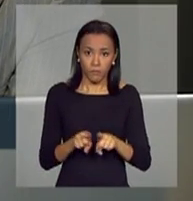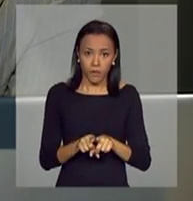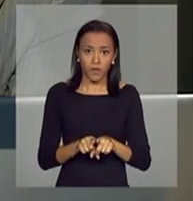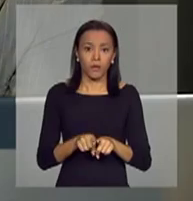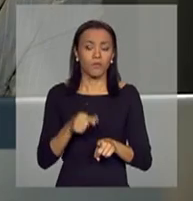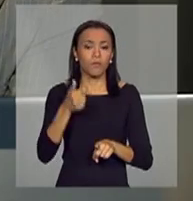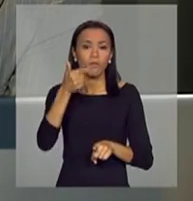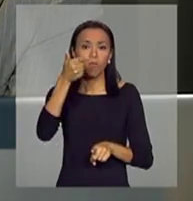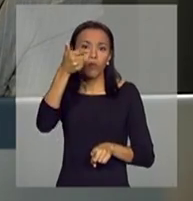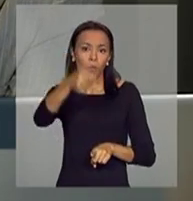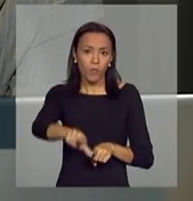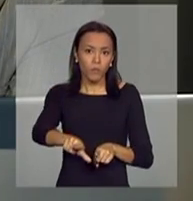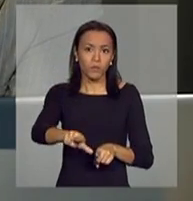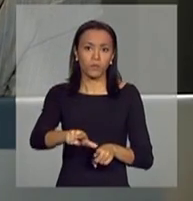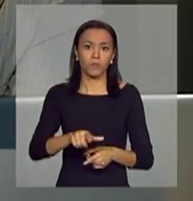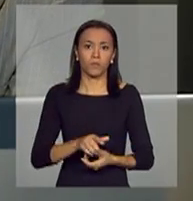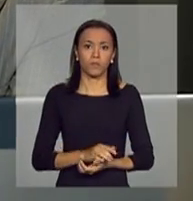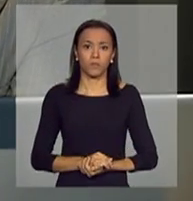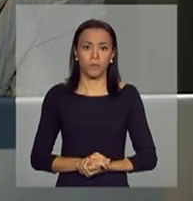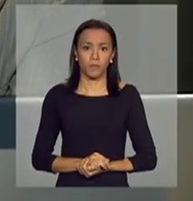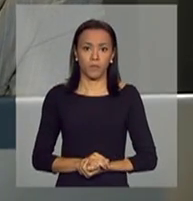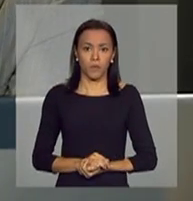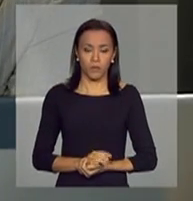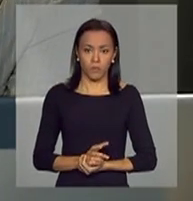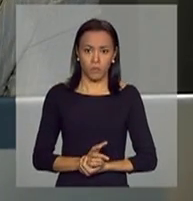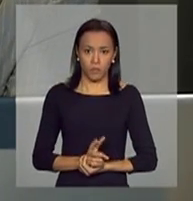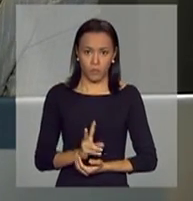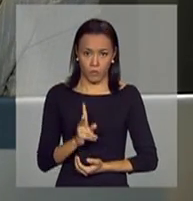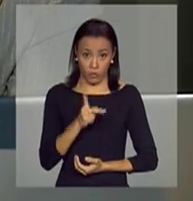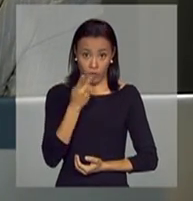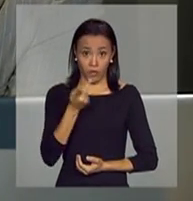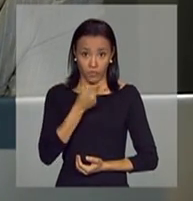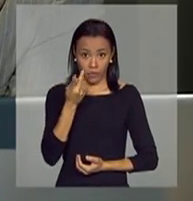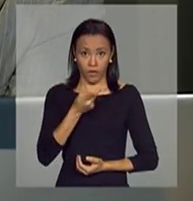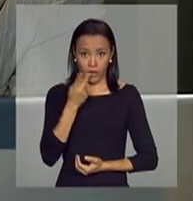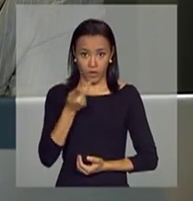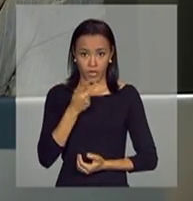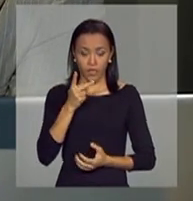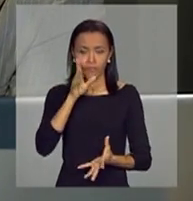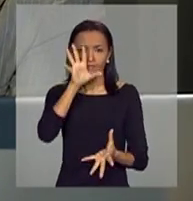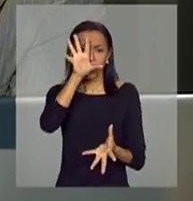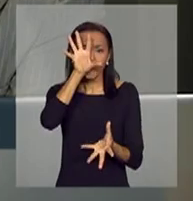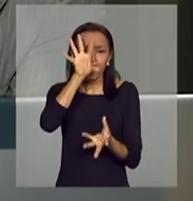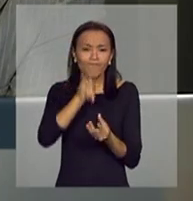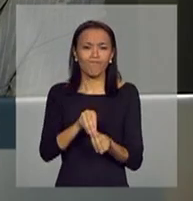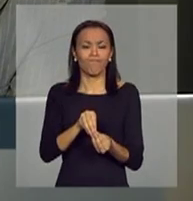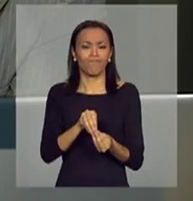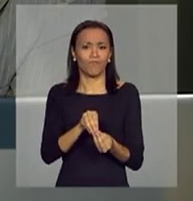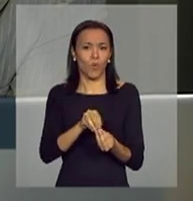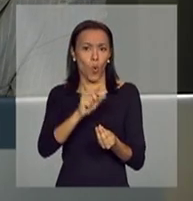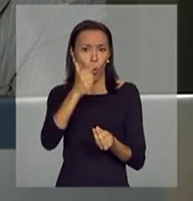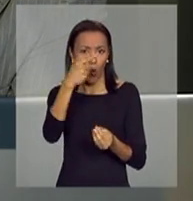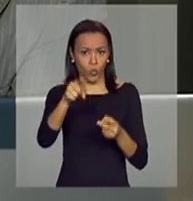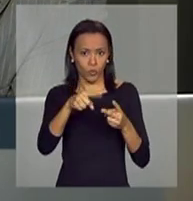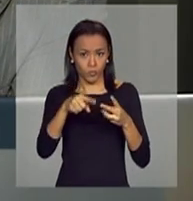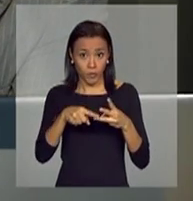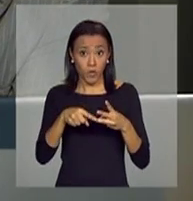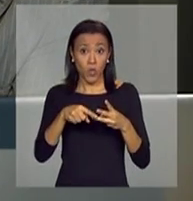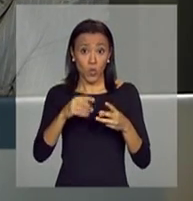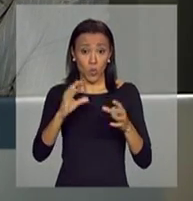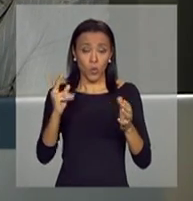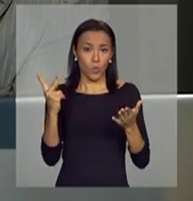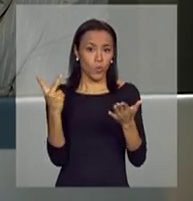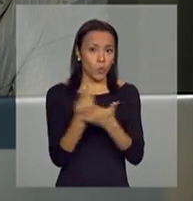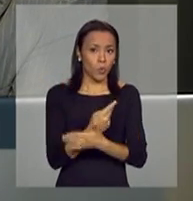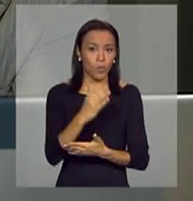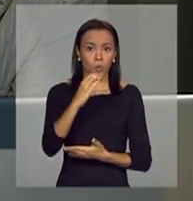con esto quiero plantear este punto en una forma sintética, es que los crímenes cometidos por